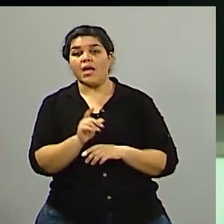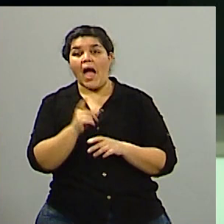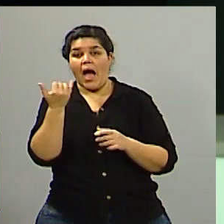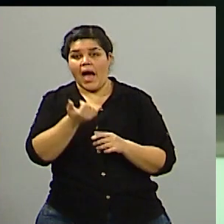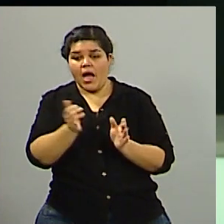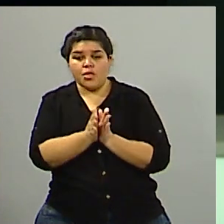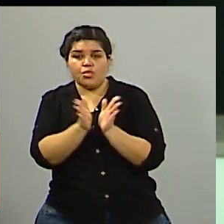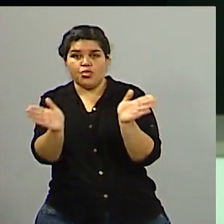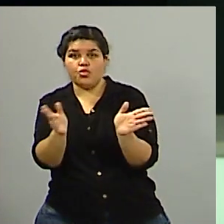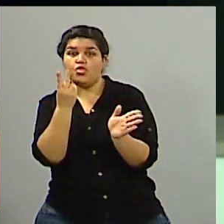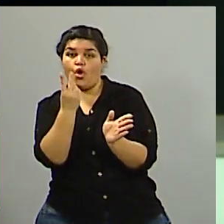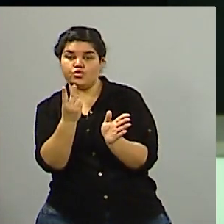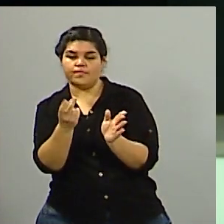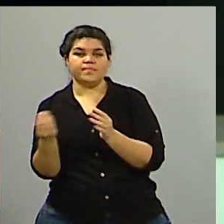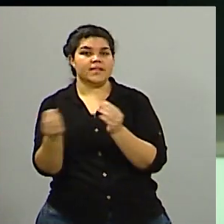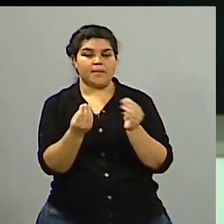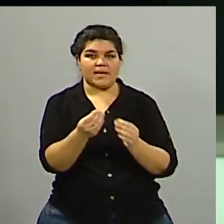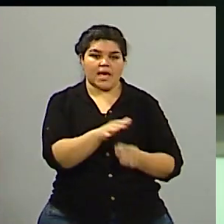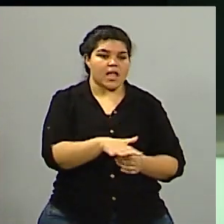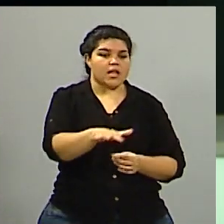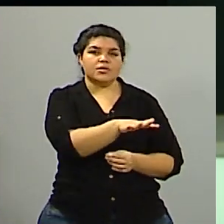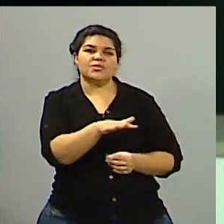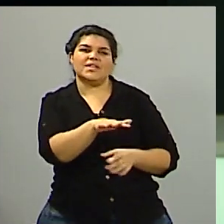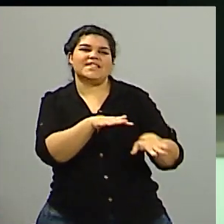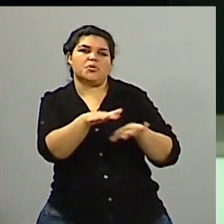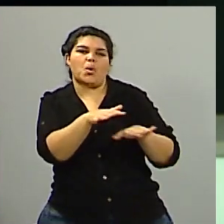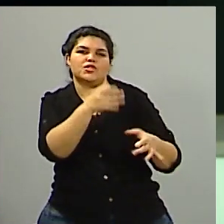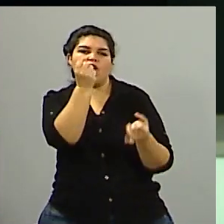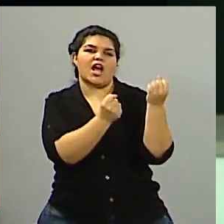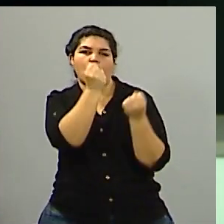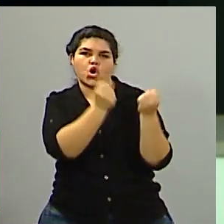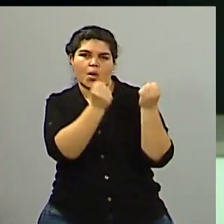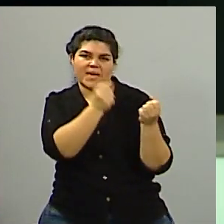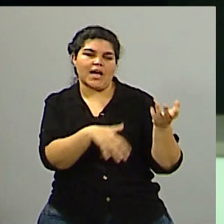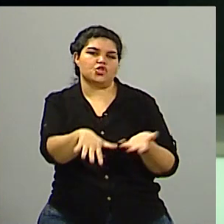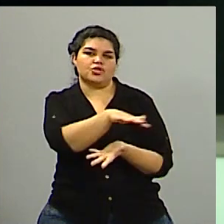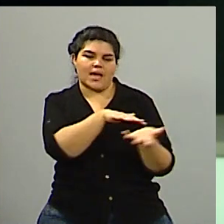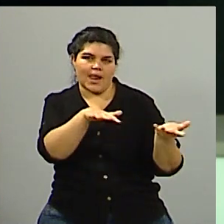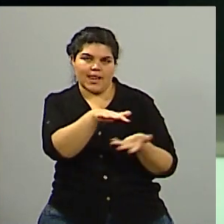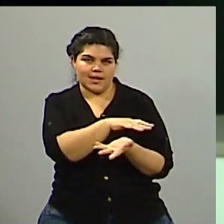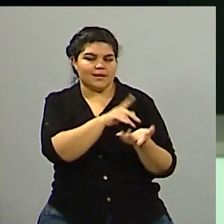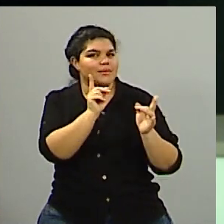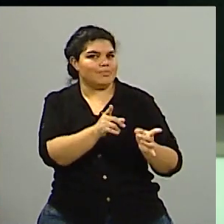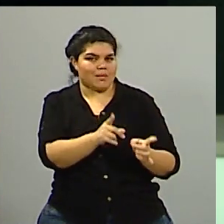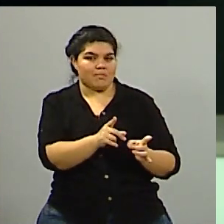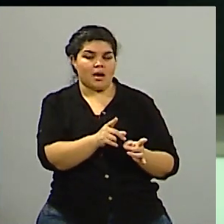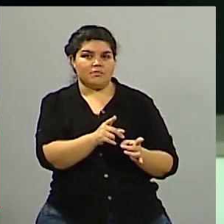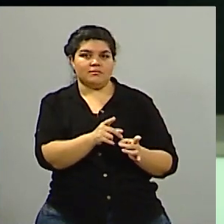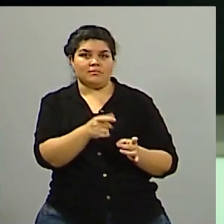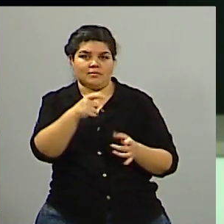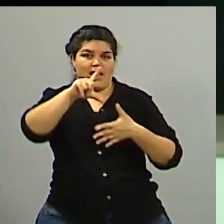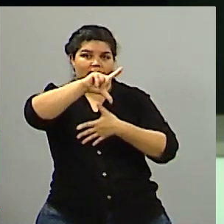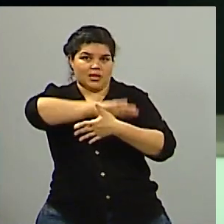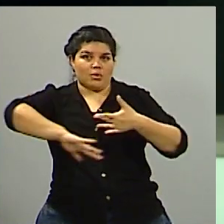la realidad socioeconómica que exige que una persona, después de jubilarse, tenga que seguir activo laboralmente